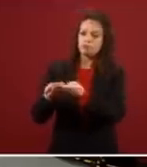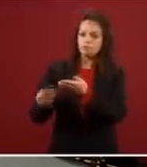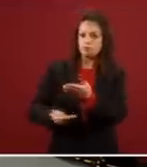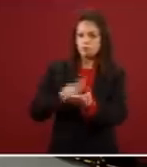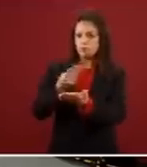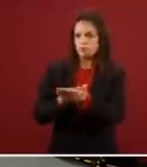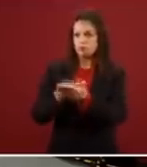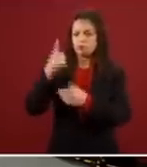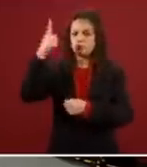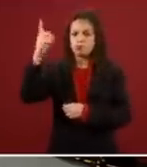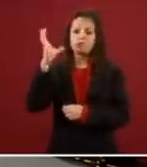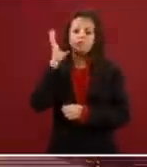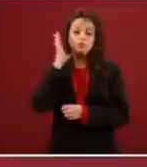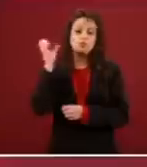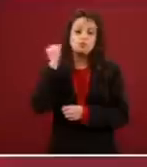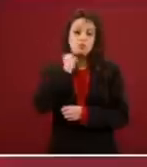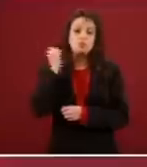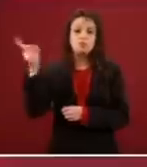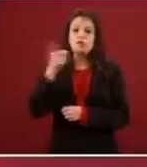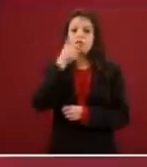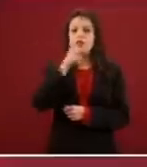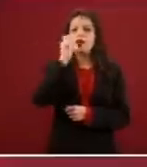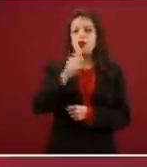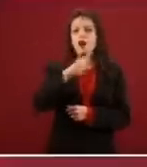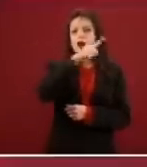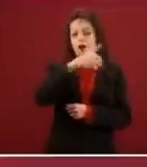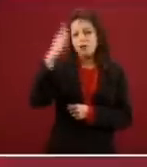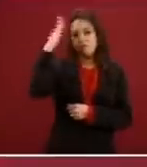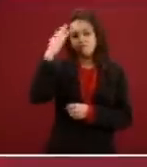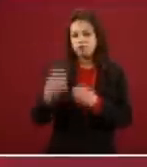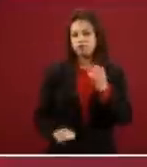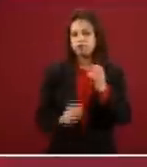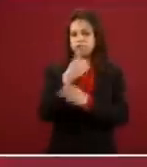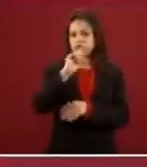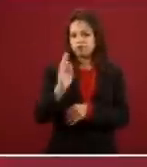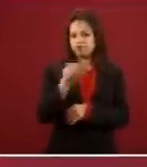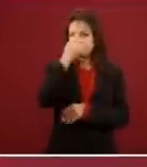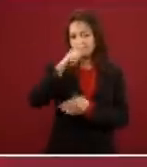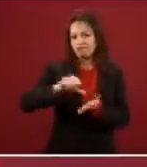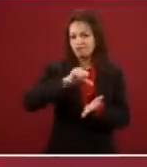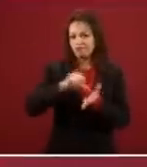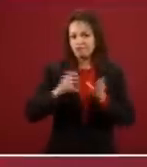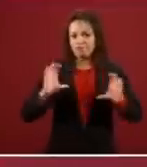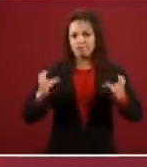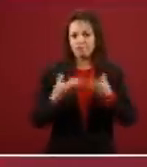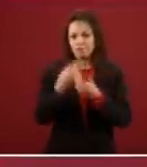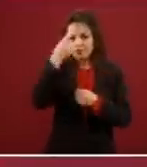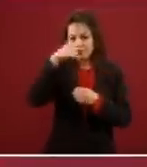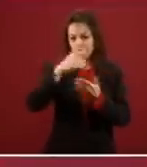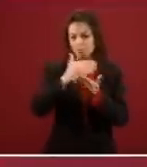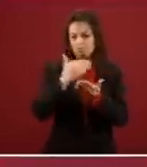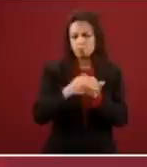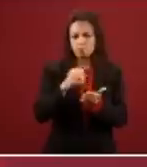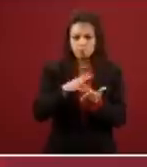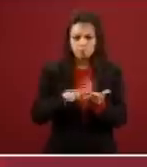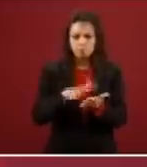determinará quién será la cabeza de este nuevo Centro Federal de Conciliación y Registro Laboral. Hay perfiles